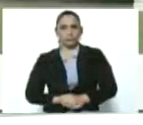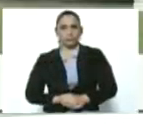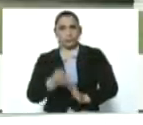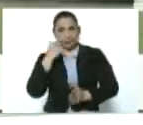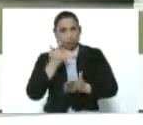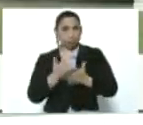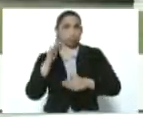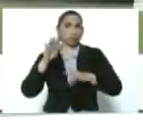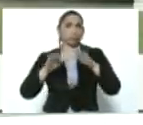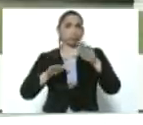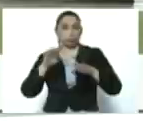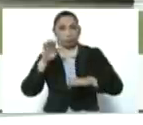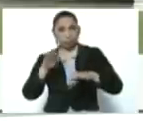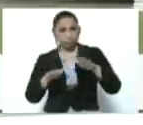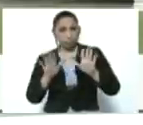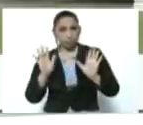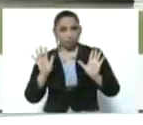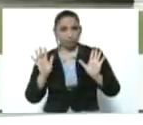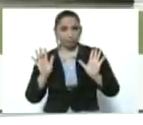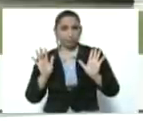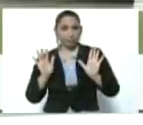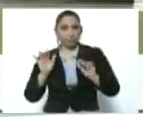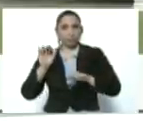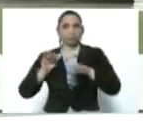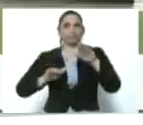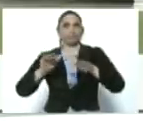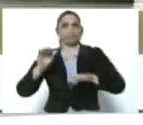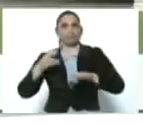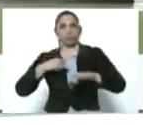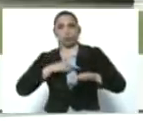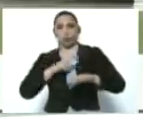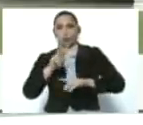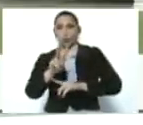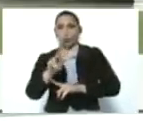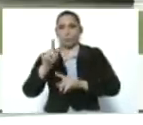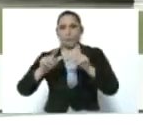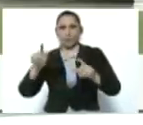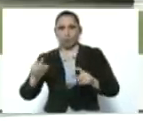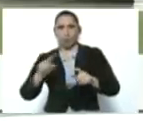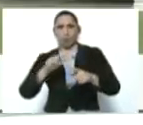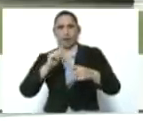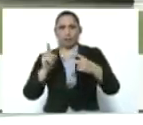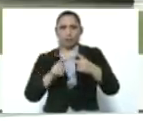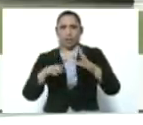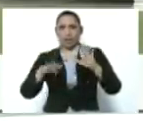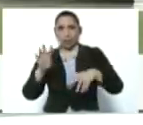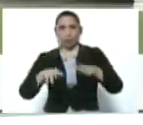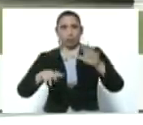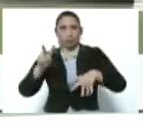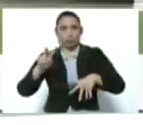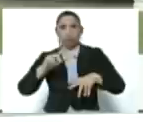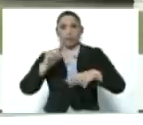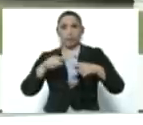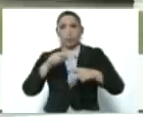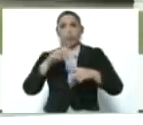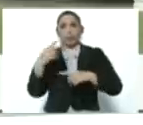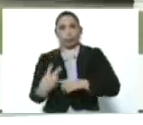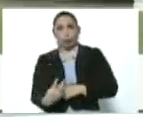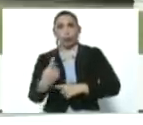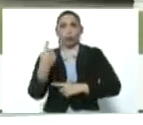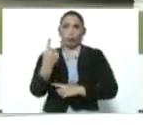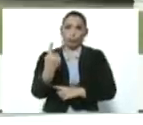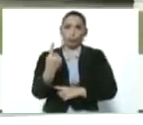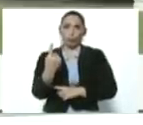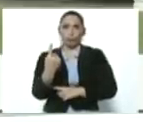oscilación la oscilación veníamos con dos casos después de 1412 volvimos a bajar a 21